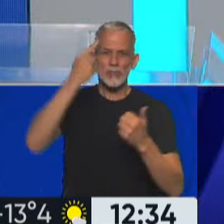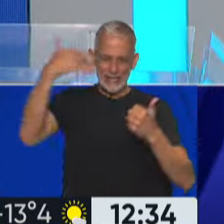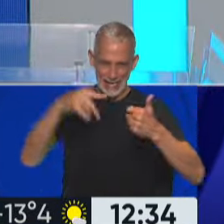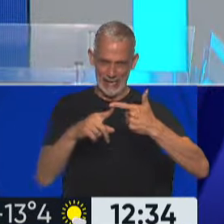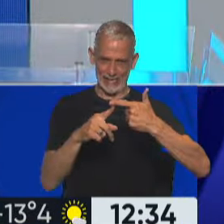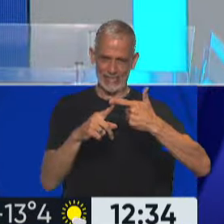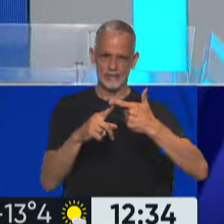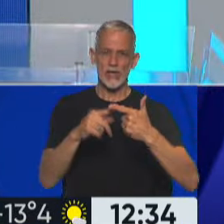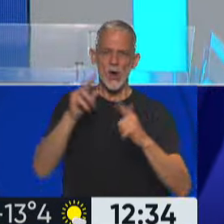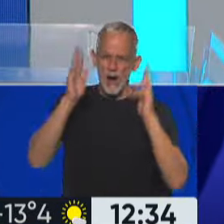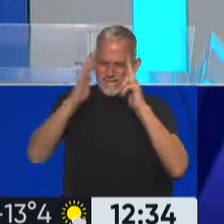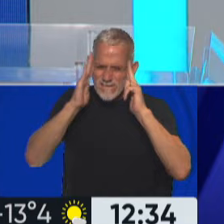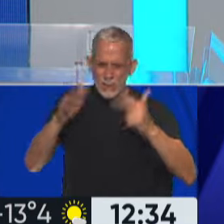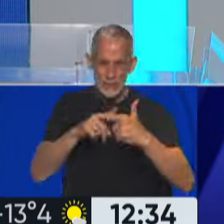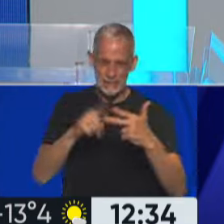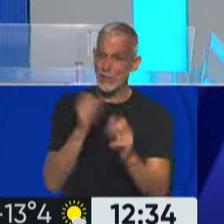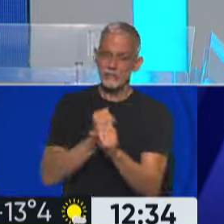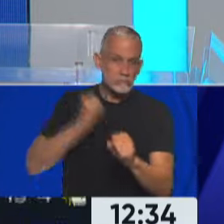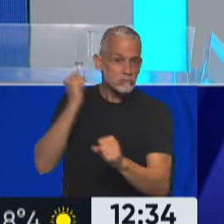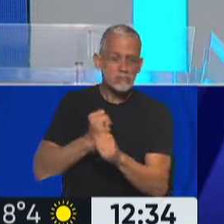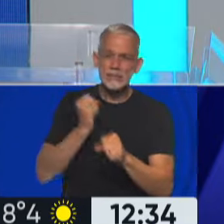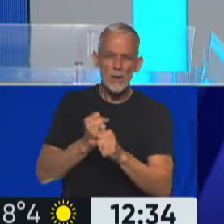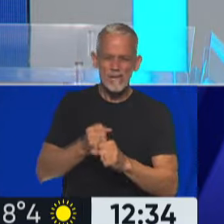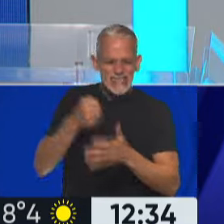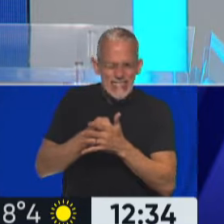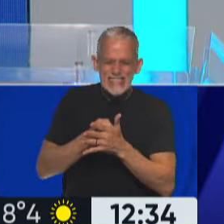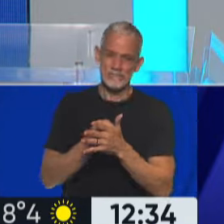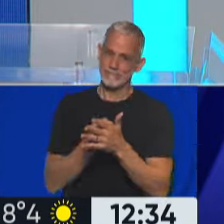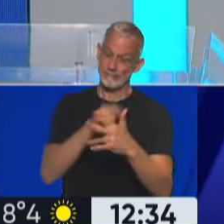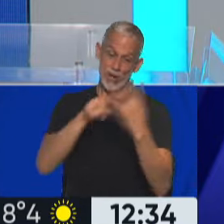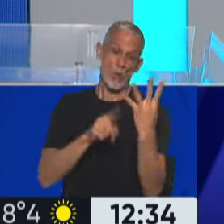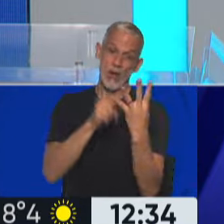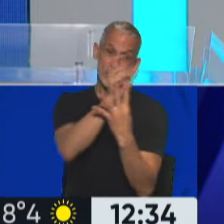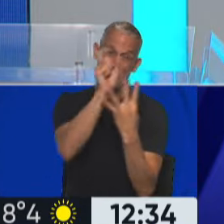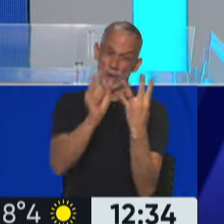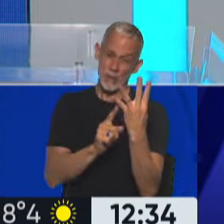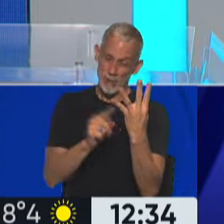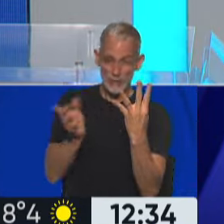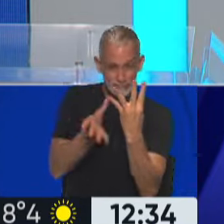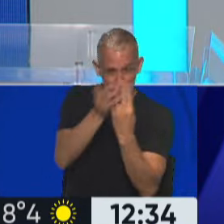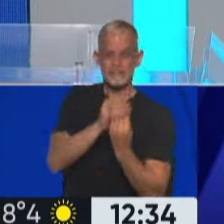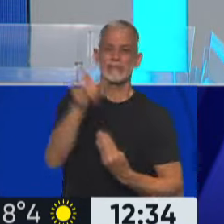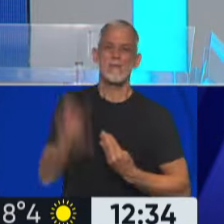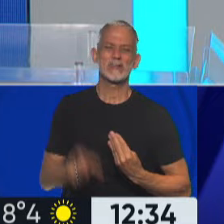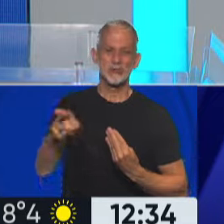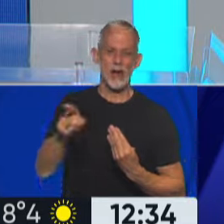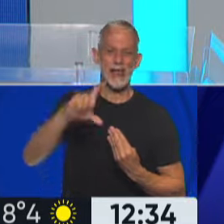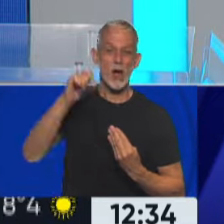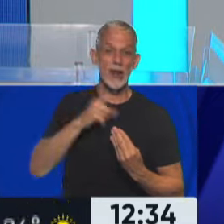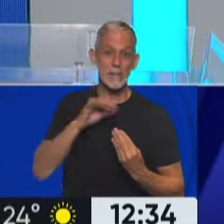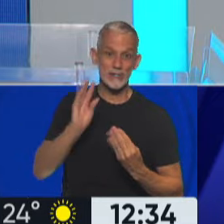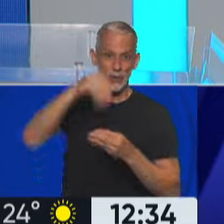inteligente obsesivo trabajador y perseverante son cuatro palabras que encierran la personalidad de este